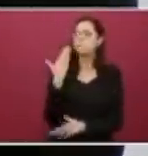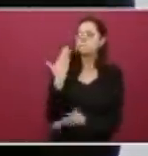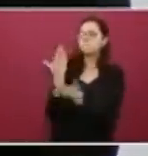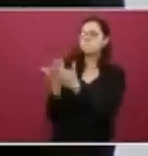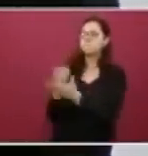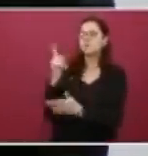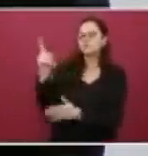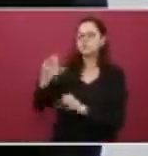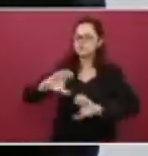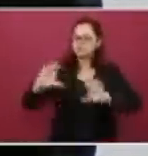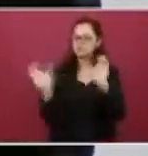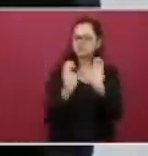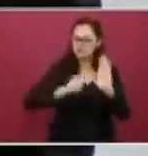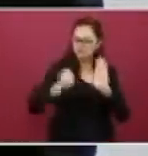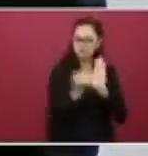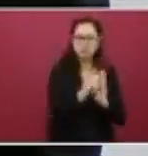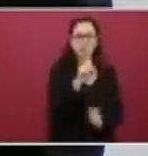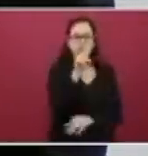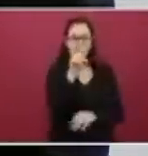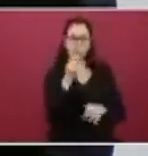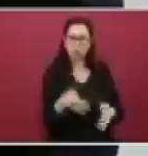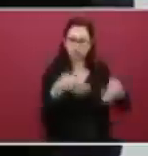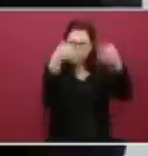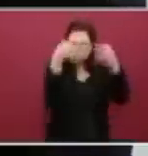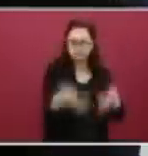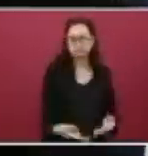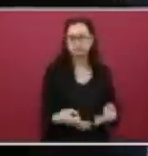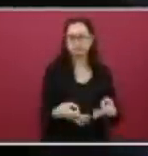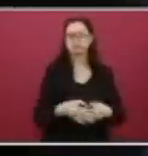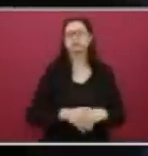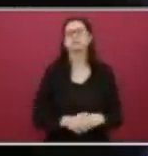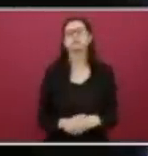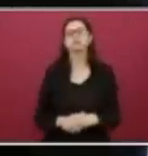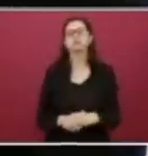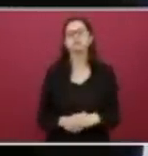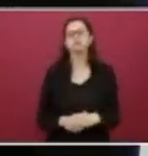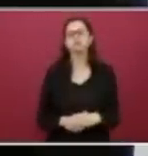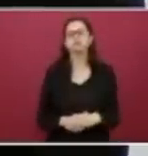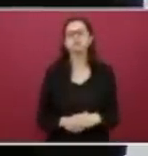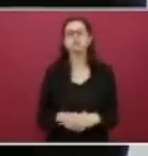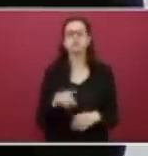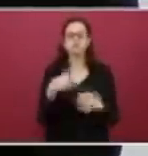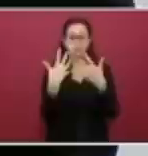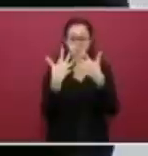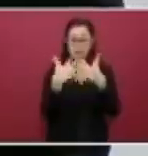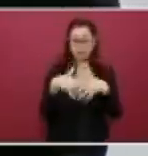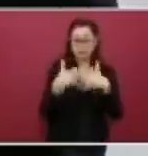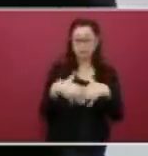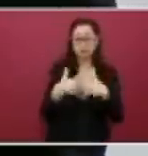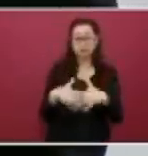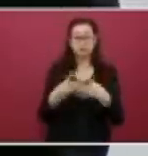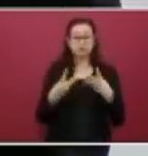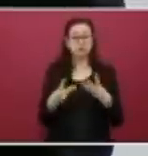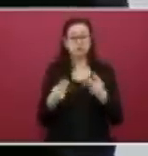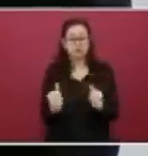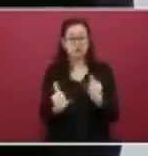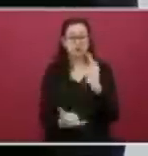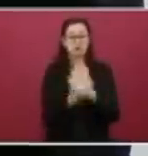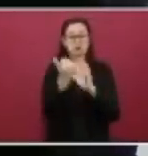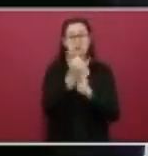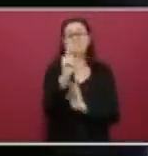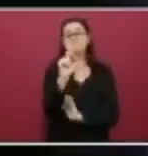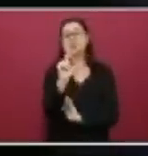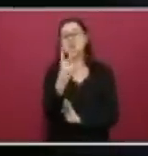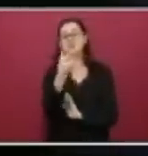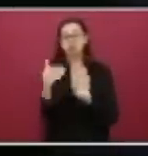calidad del agua que se integrará a la cuenca del río cuautla la planta cuyo costo fue de 22 mil millones de pesos